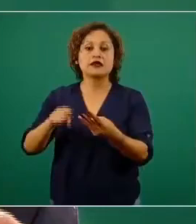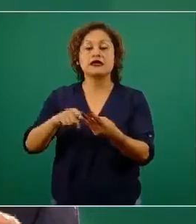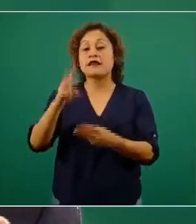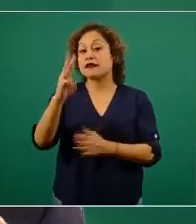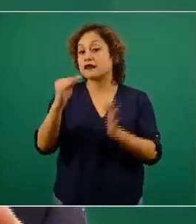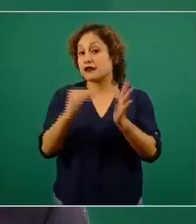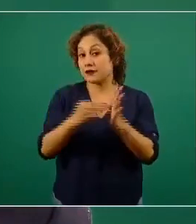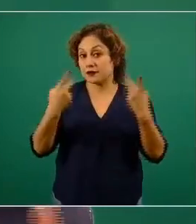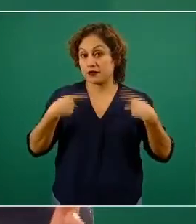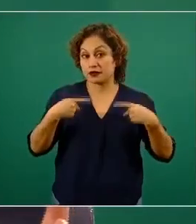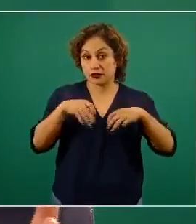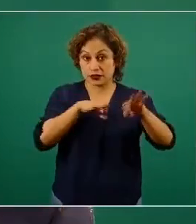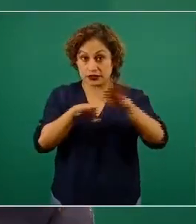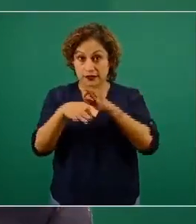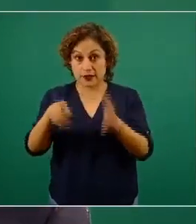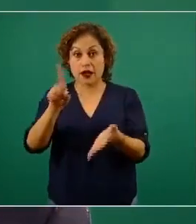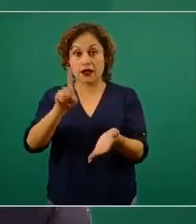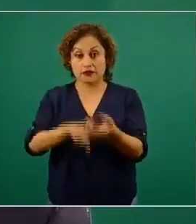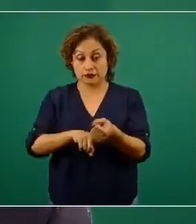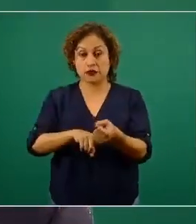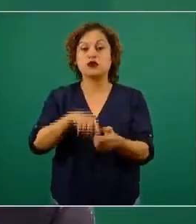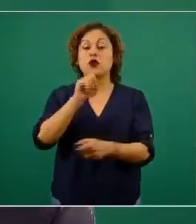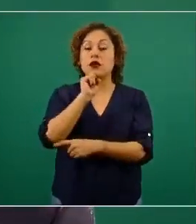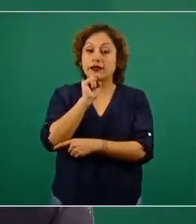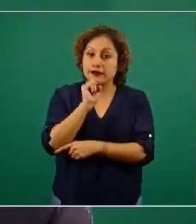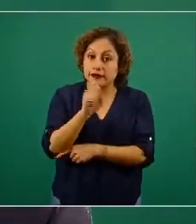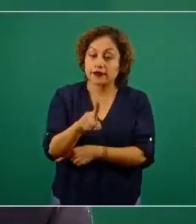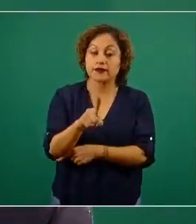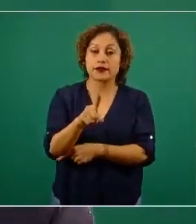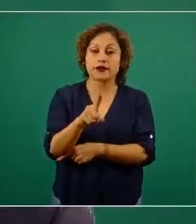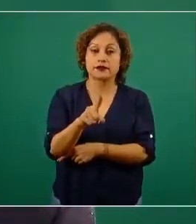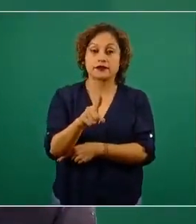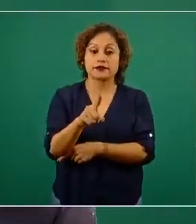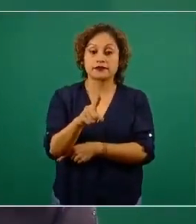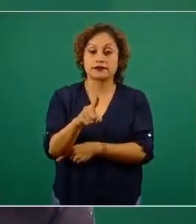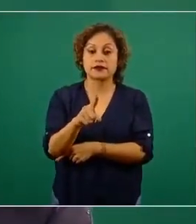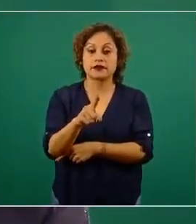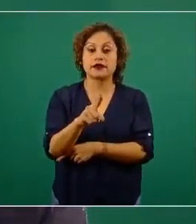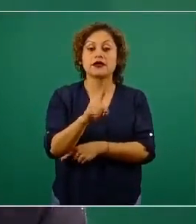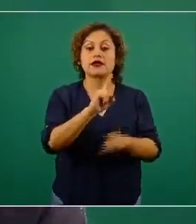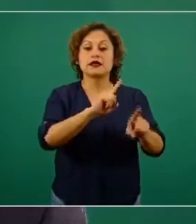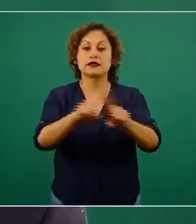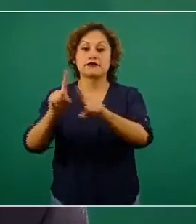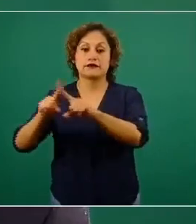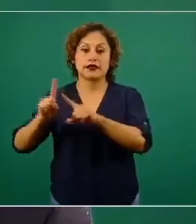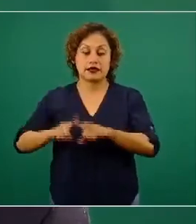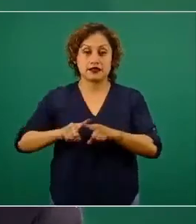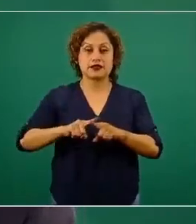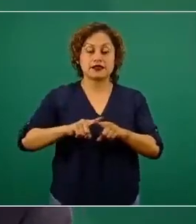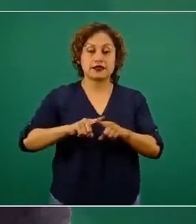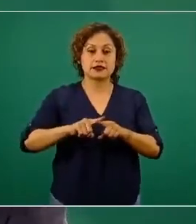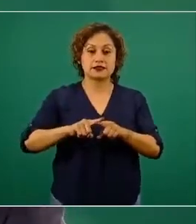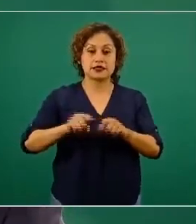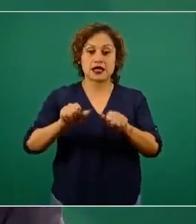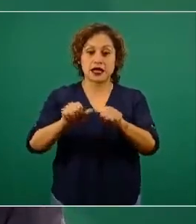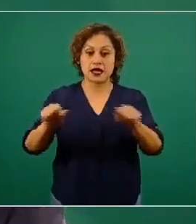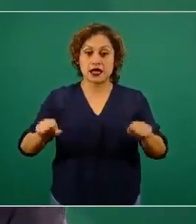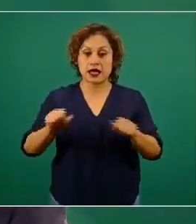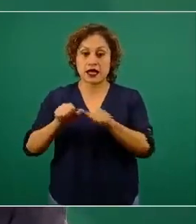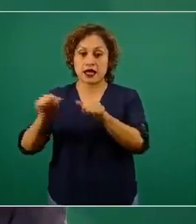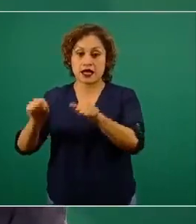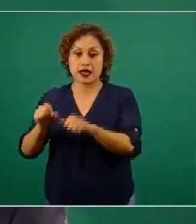trabajadoras, y también participarán las distintas unidades de salud que estén en las localidades.